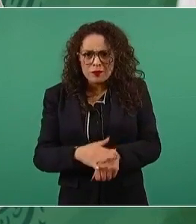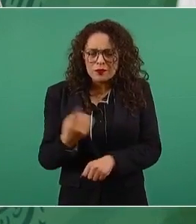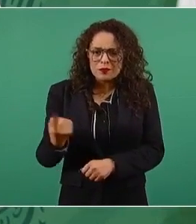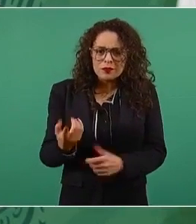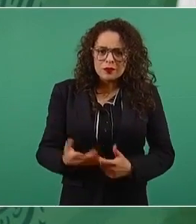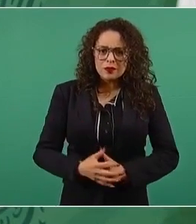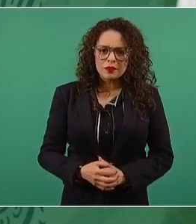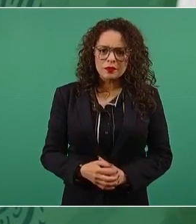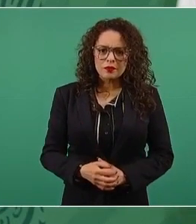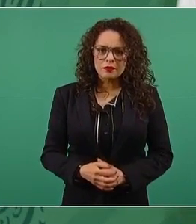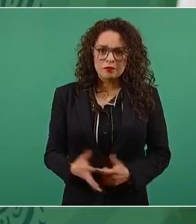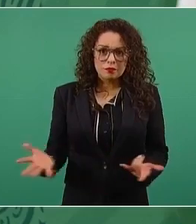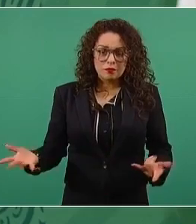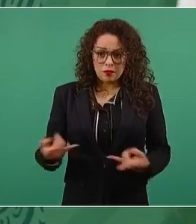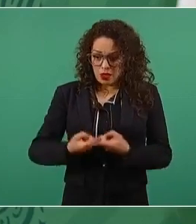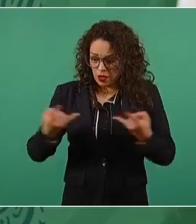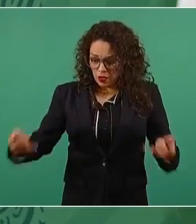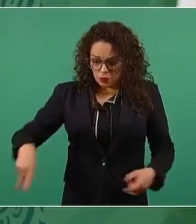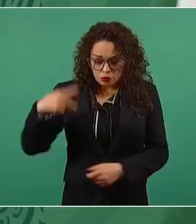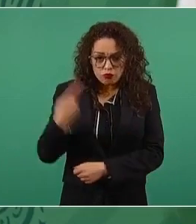¿Y el patrimonio histórico?